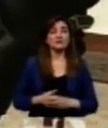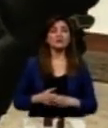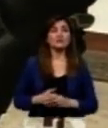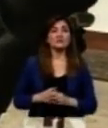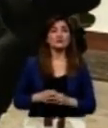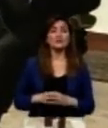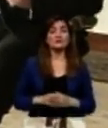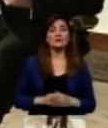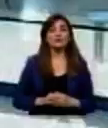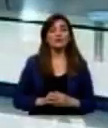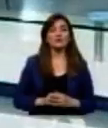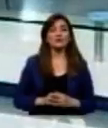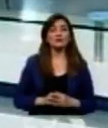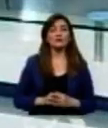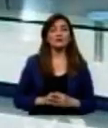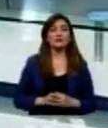Paredes, 24 horas.